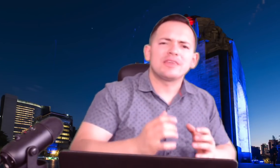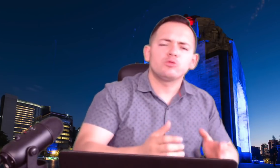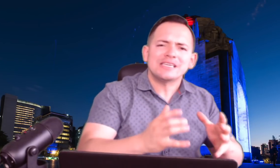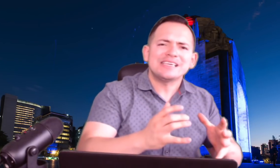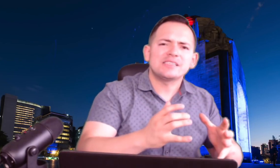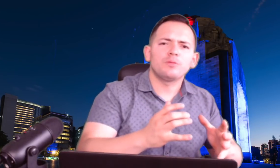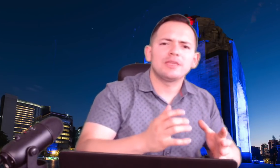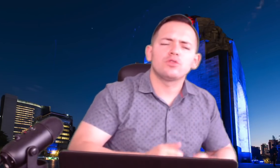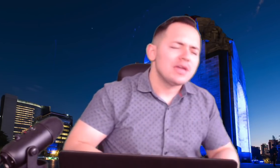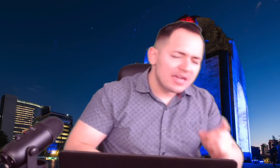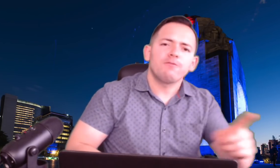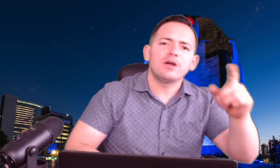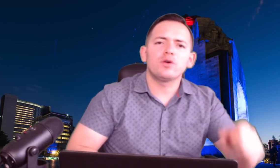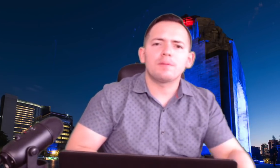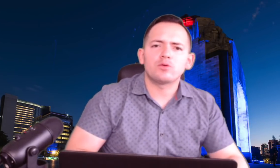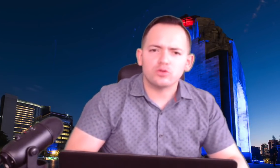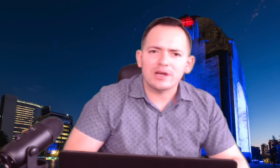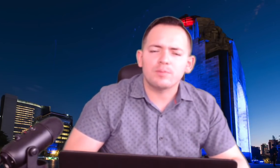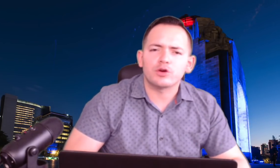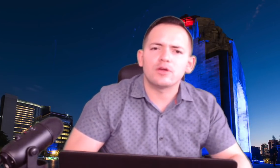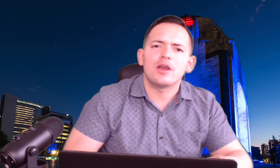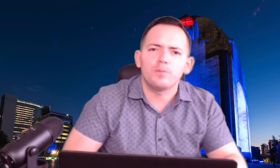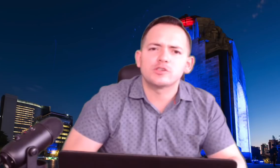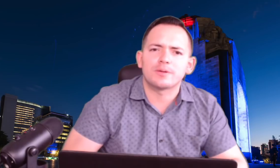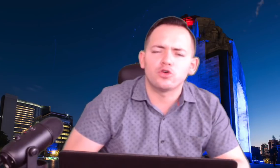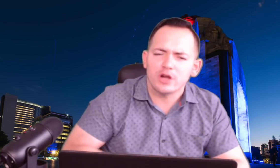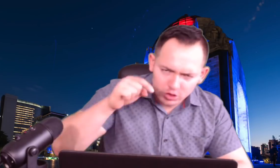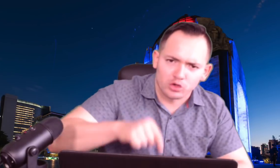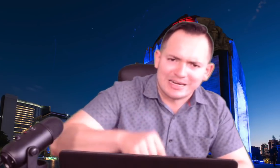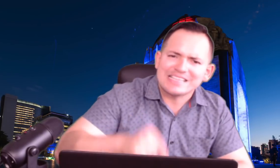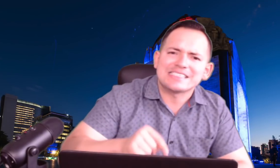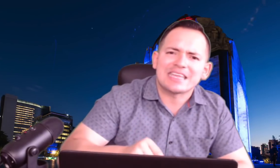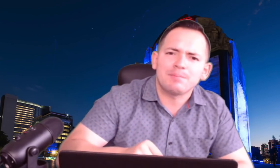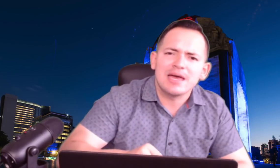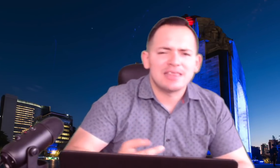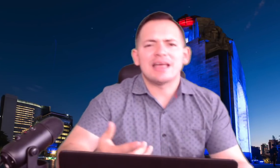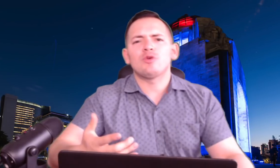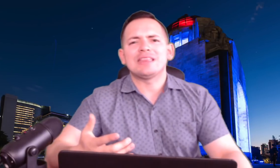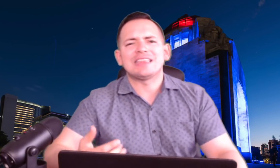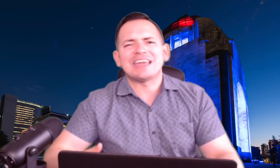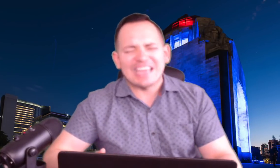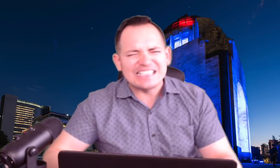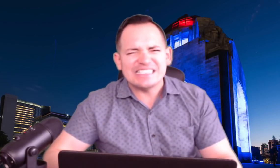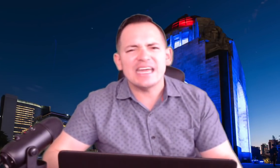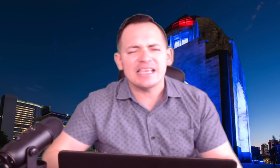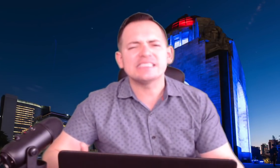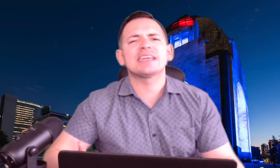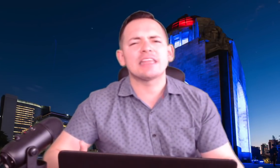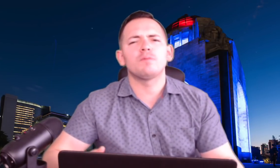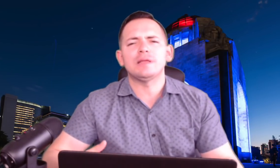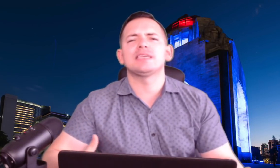o recordemos este momento. ¿Qué fue lo que preguntó el reportero a López Obrador sobre este tema, dando a entender que